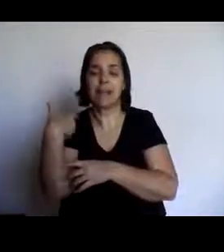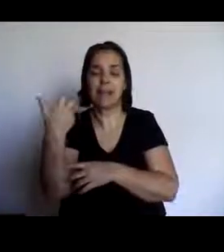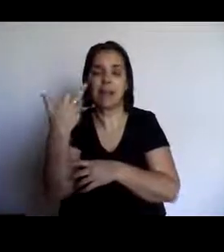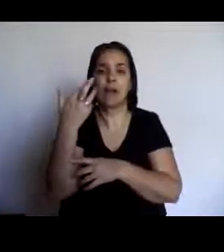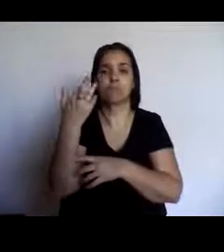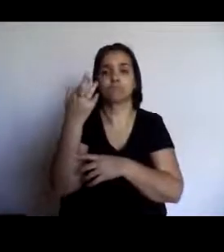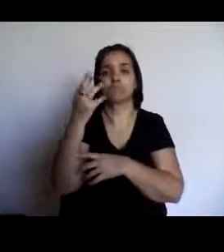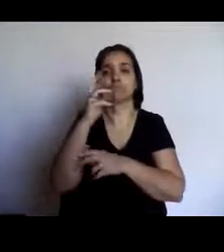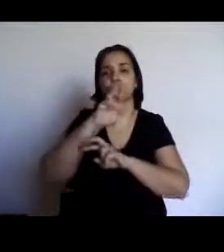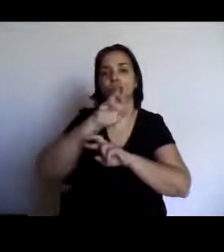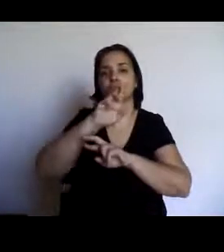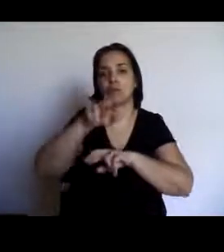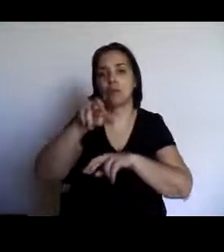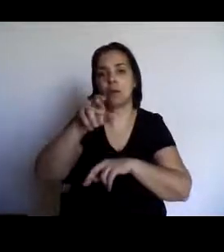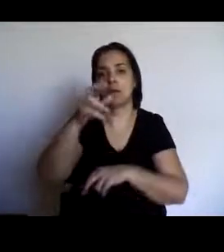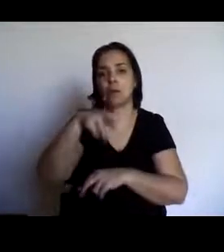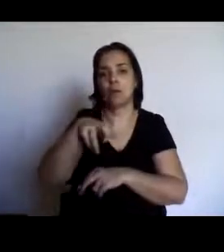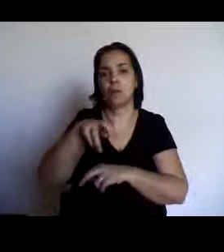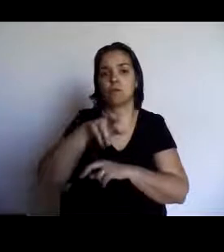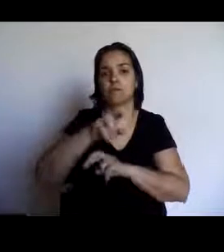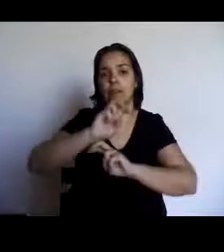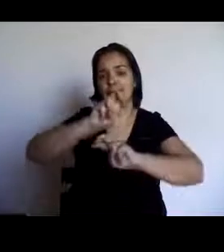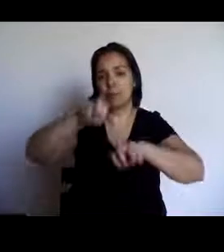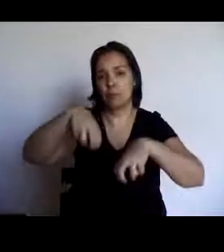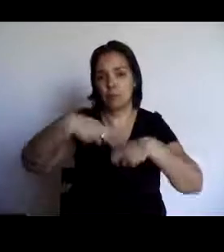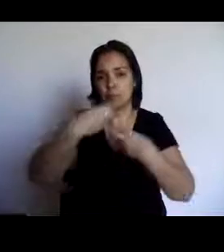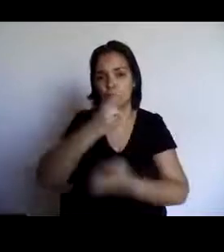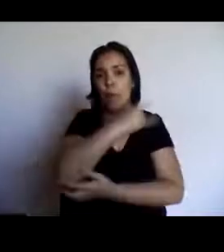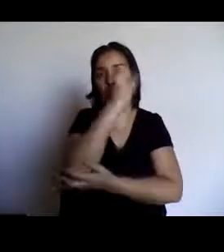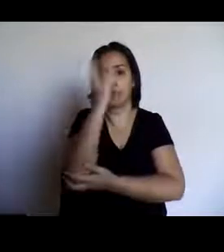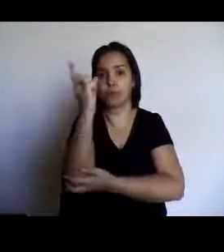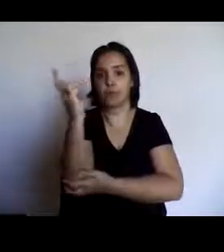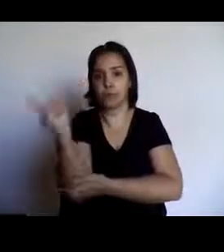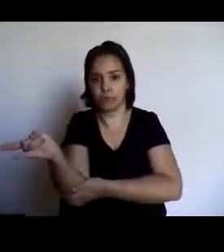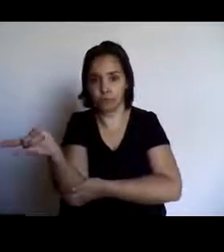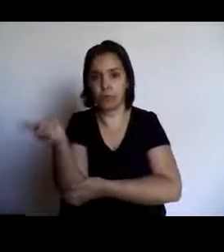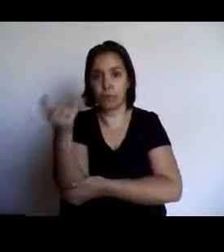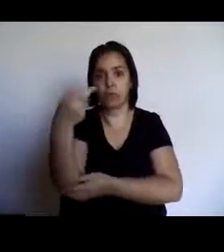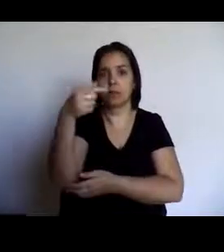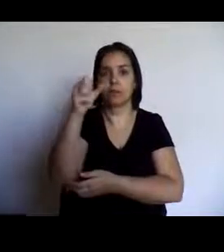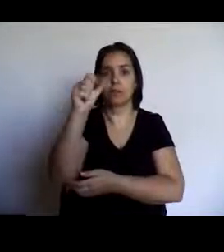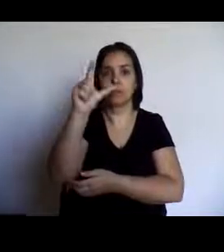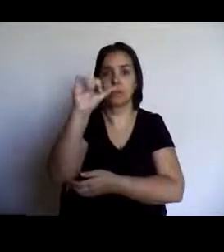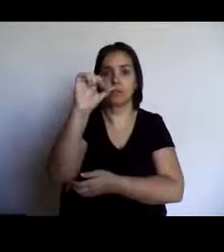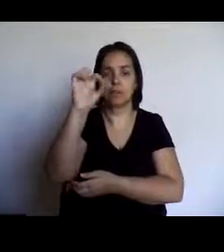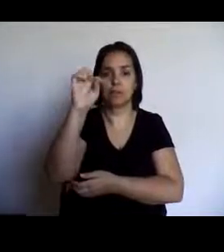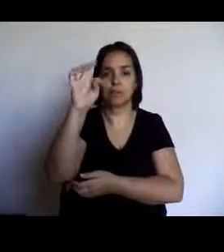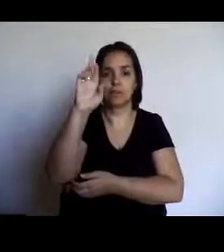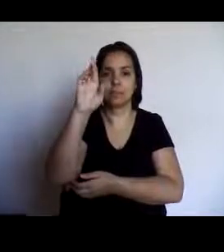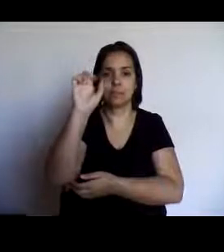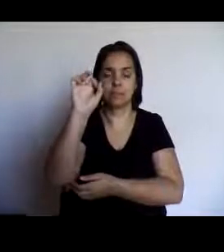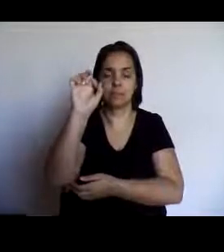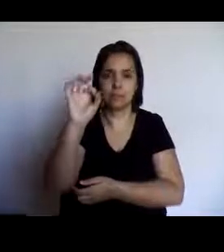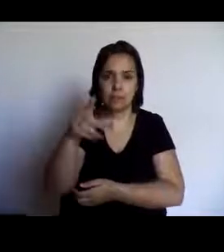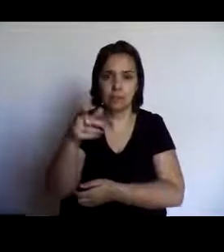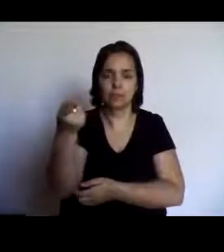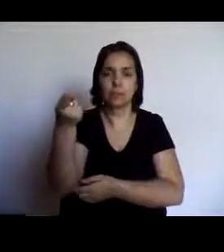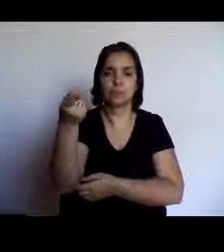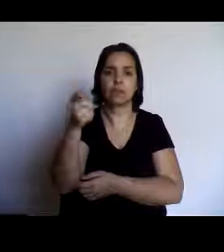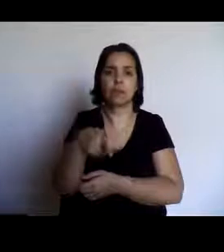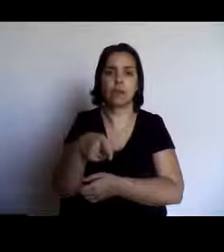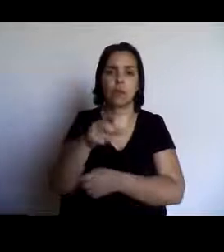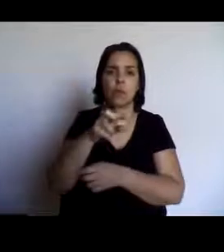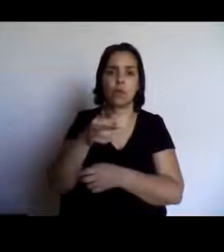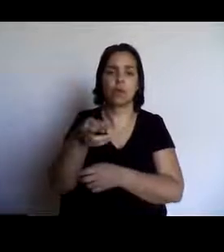un puente como el de Galisteo o incluso hacer una regeneración